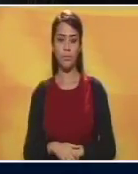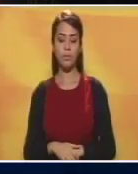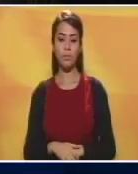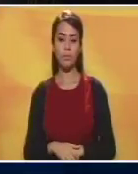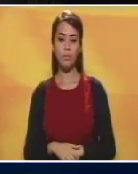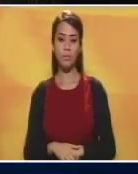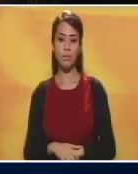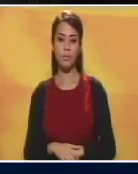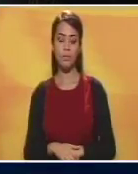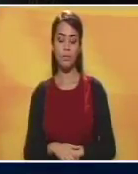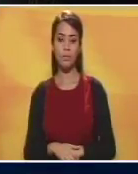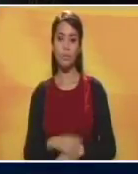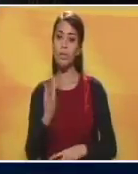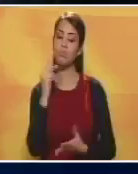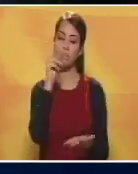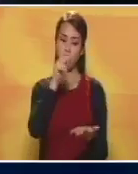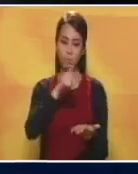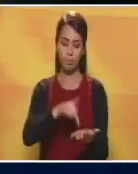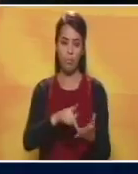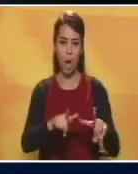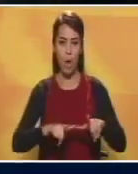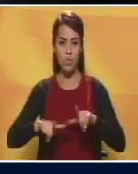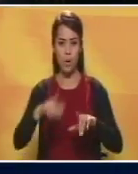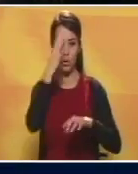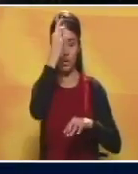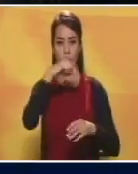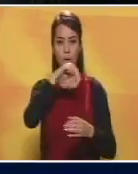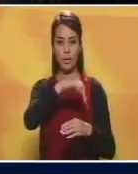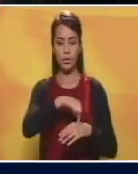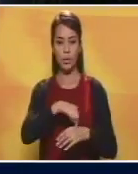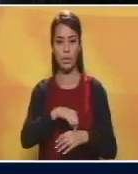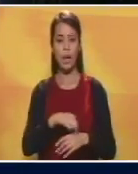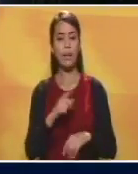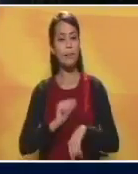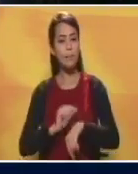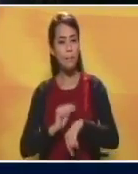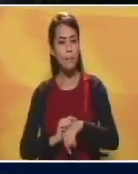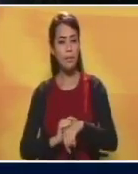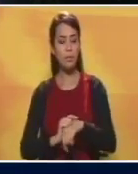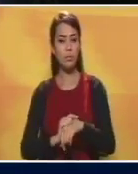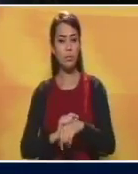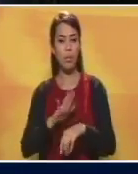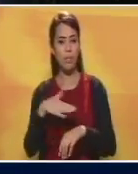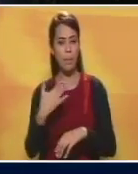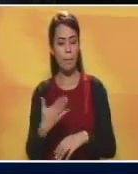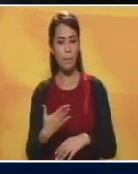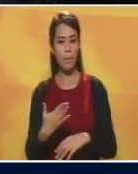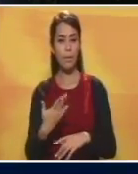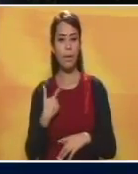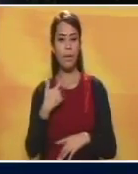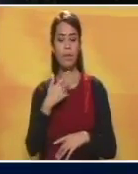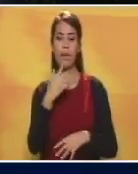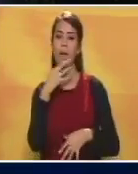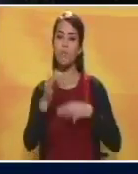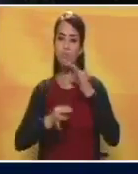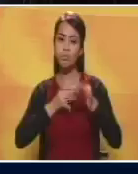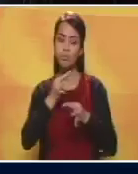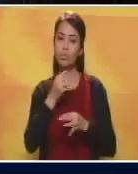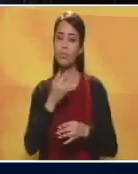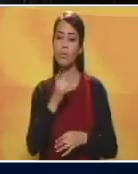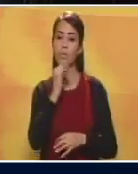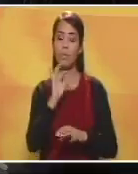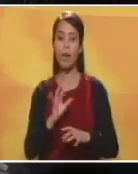Henry Falcón, hizo acto de presencia en el organismo comicial y hace minutos, después de rendirnos declaraciones a los medios de